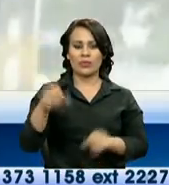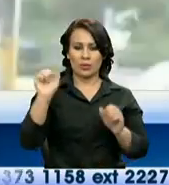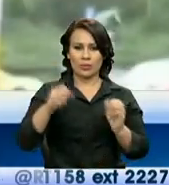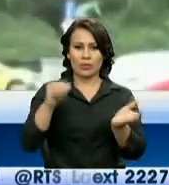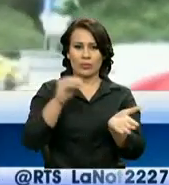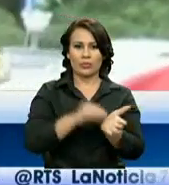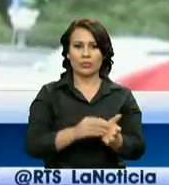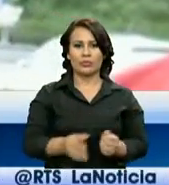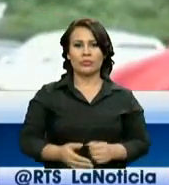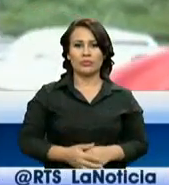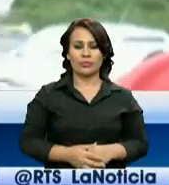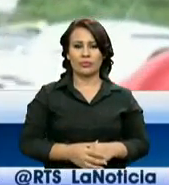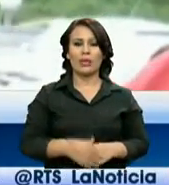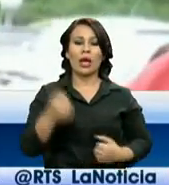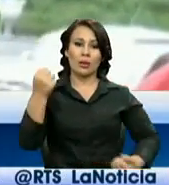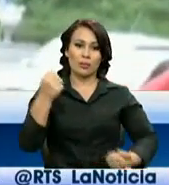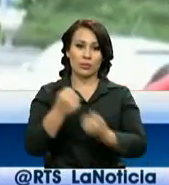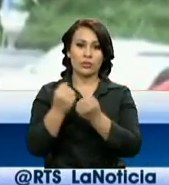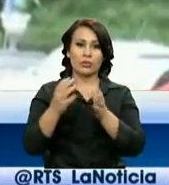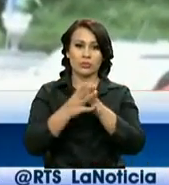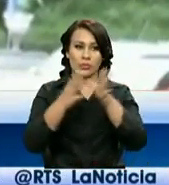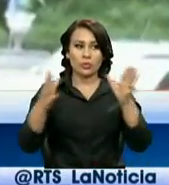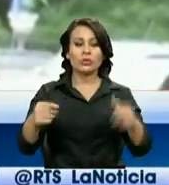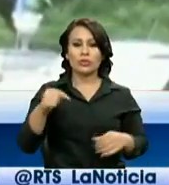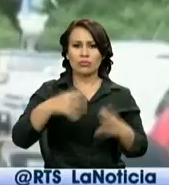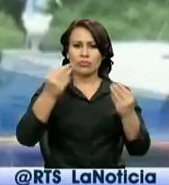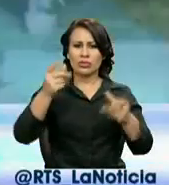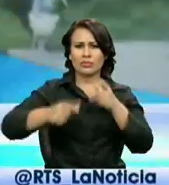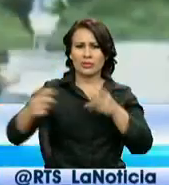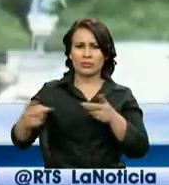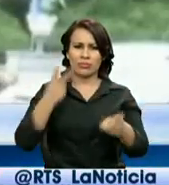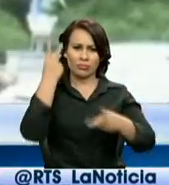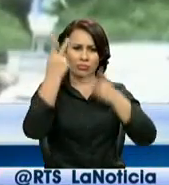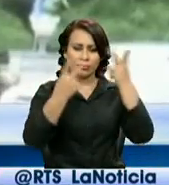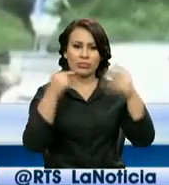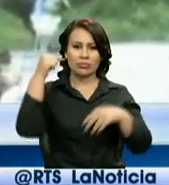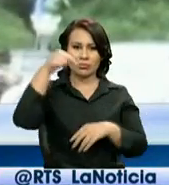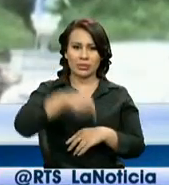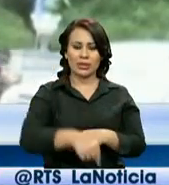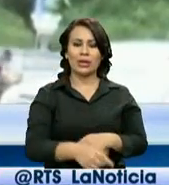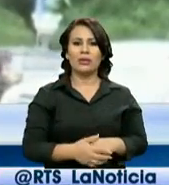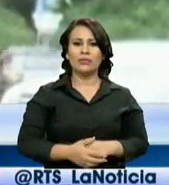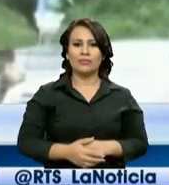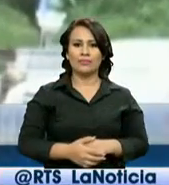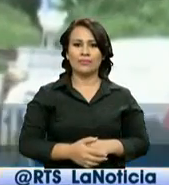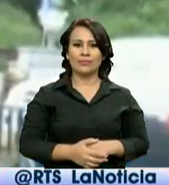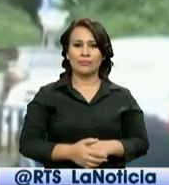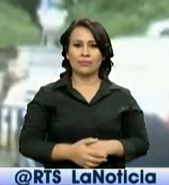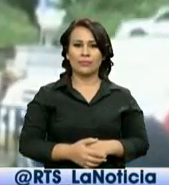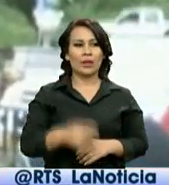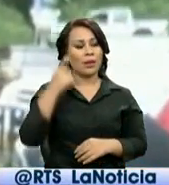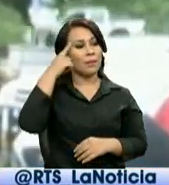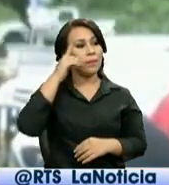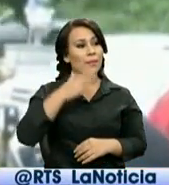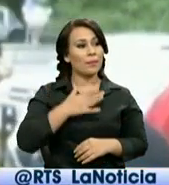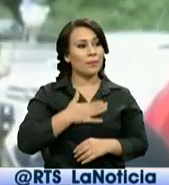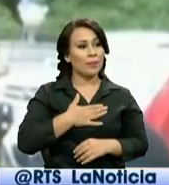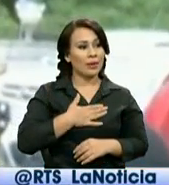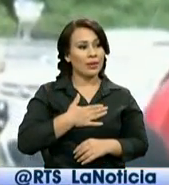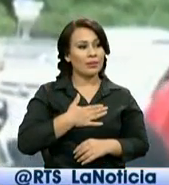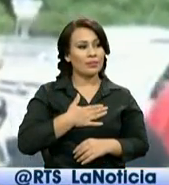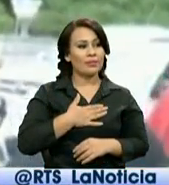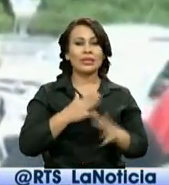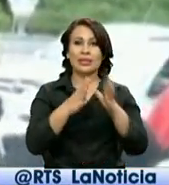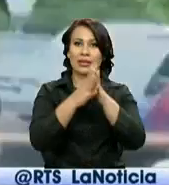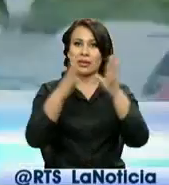Sí, aporta bastante porque bastante turista viene y le toma bastantes fotos al reloj. Para mí es una gran